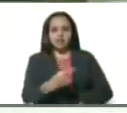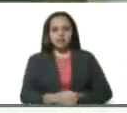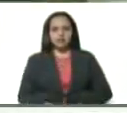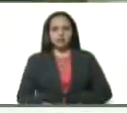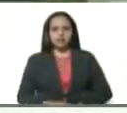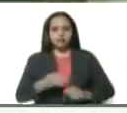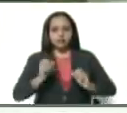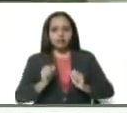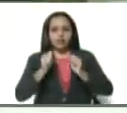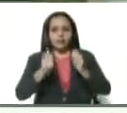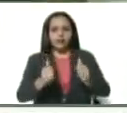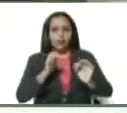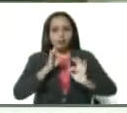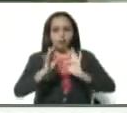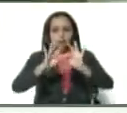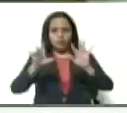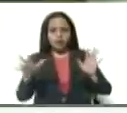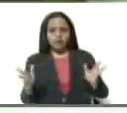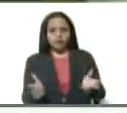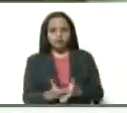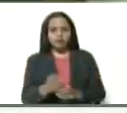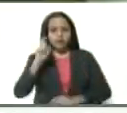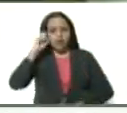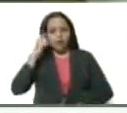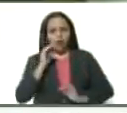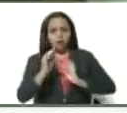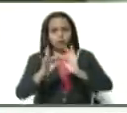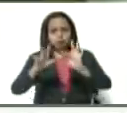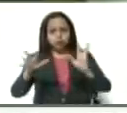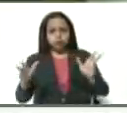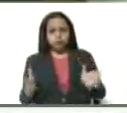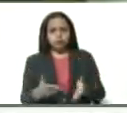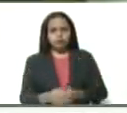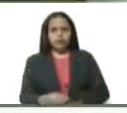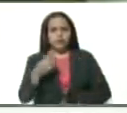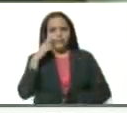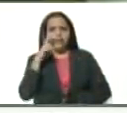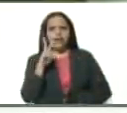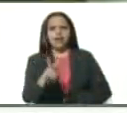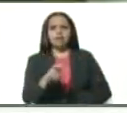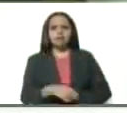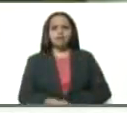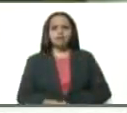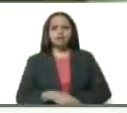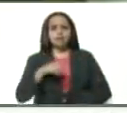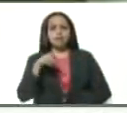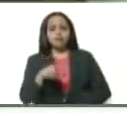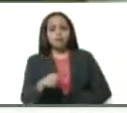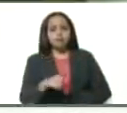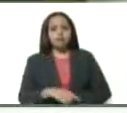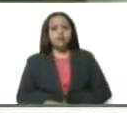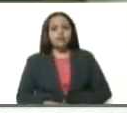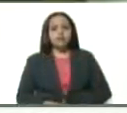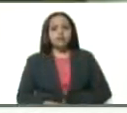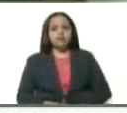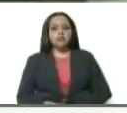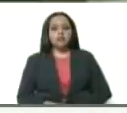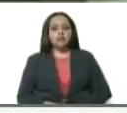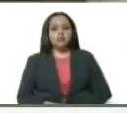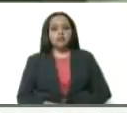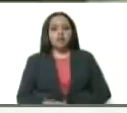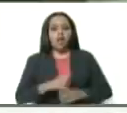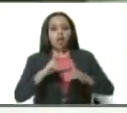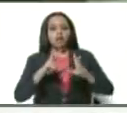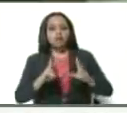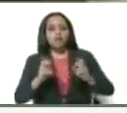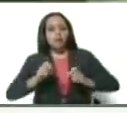la pandemia, en medio de la pandemia, veamos estas circunstancias extraordinarias como